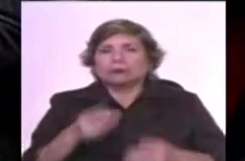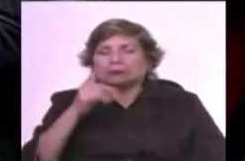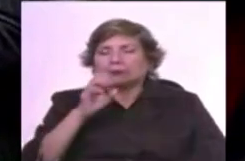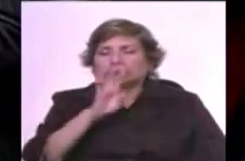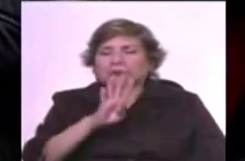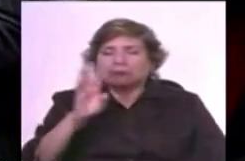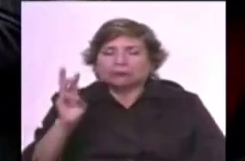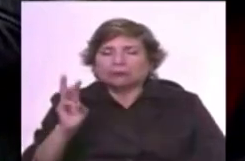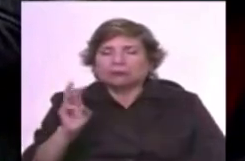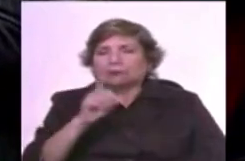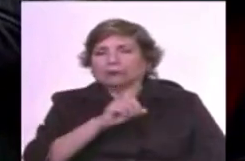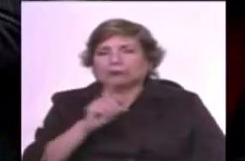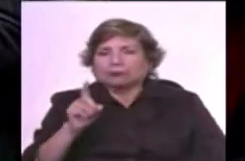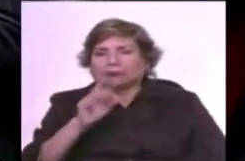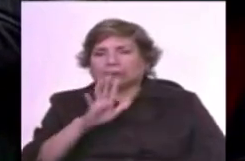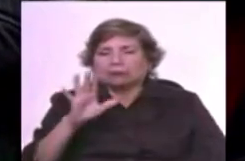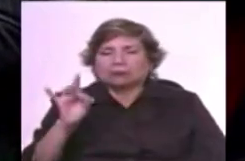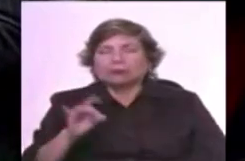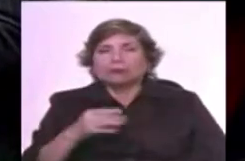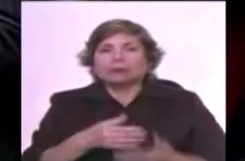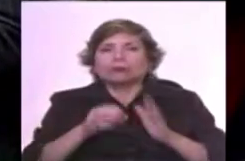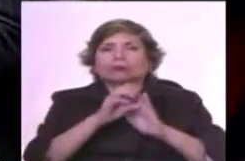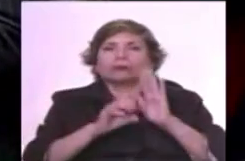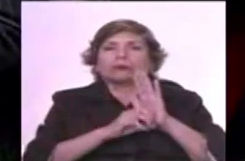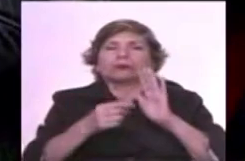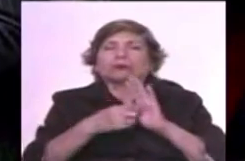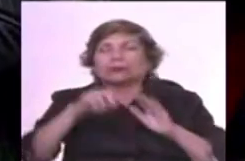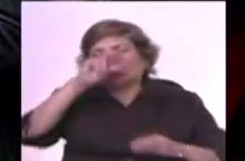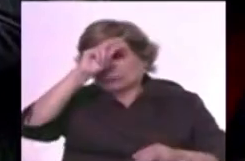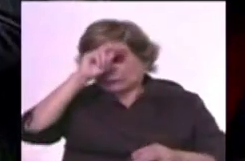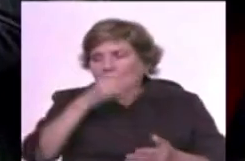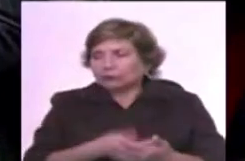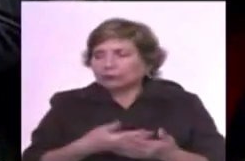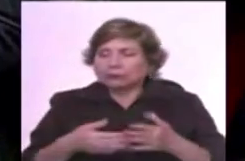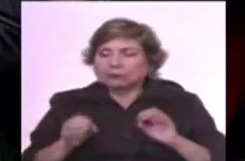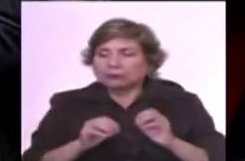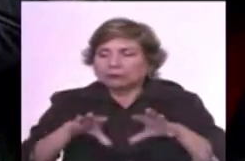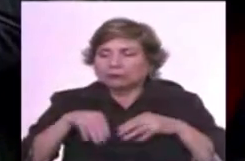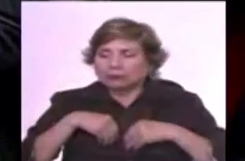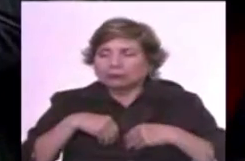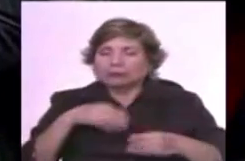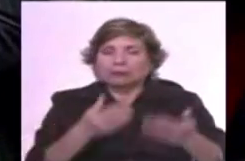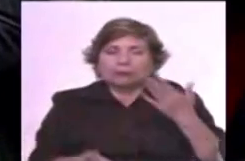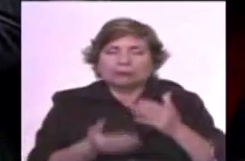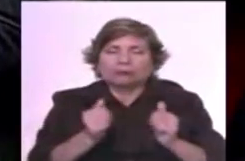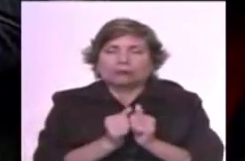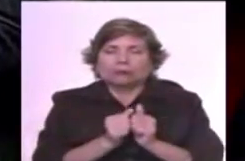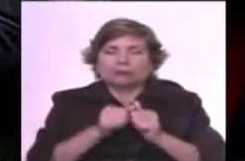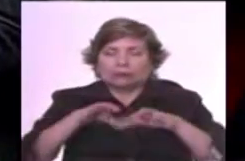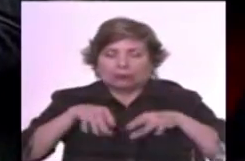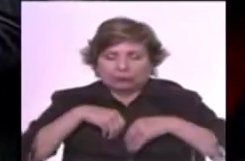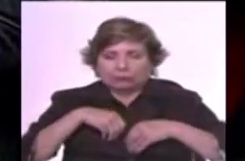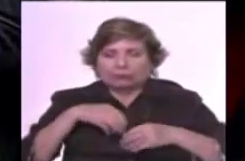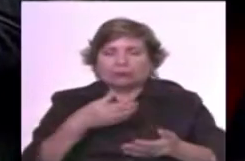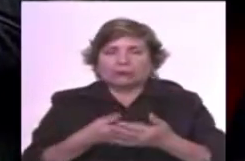la interpelación para que la ministra acuda la próxima semana al Pleno del Congreso. Se ha interpelado por el Pleno del Congreso.